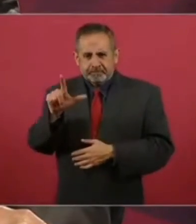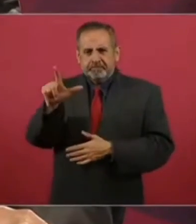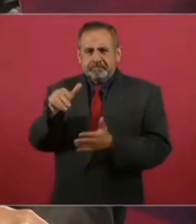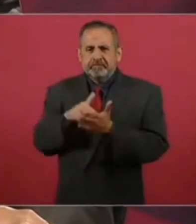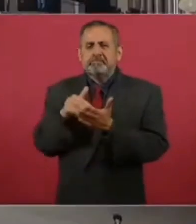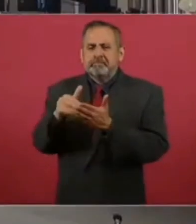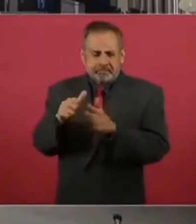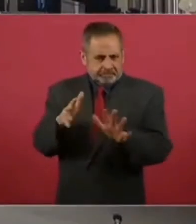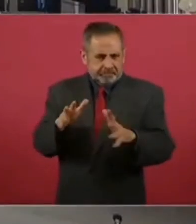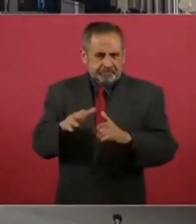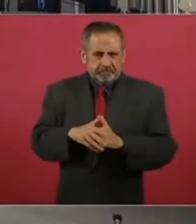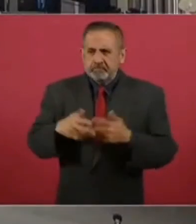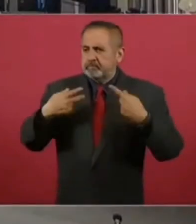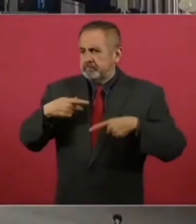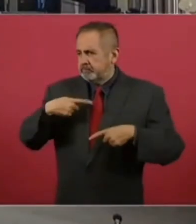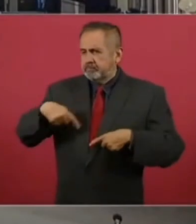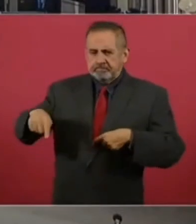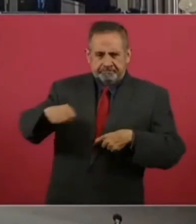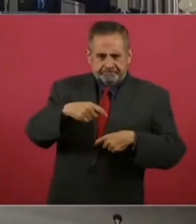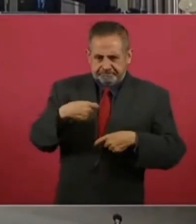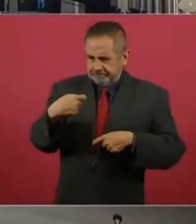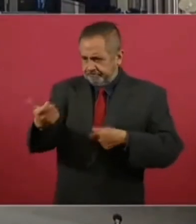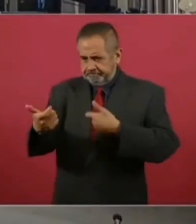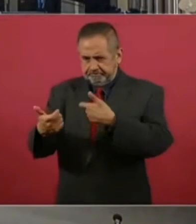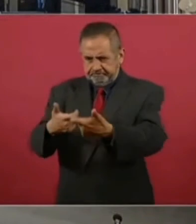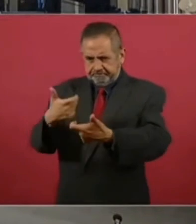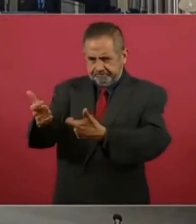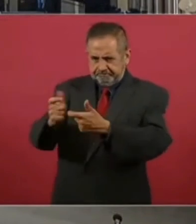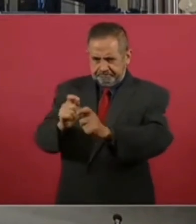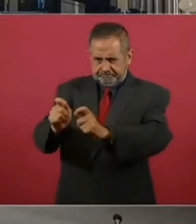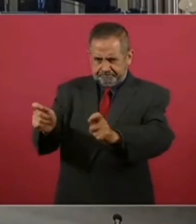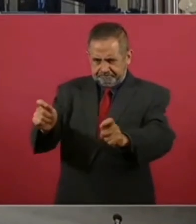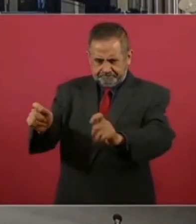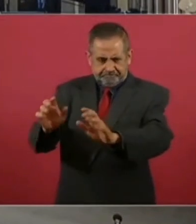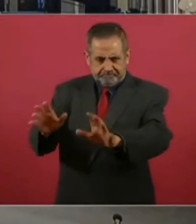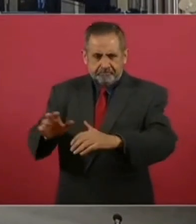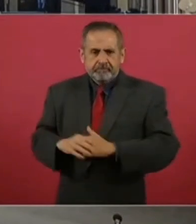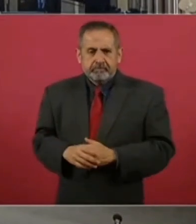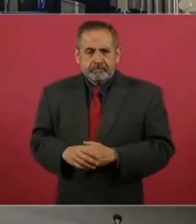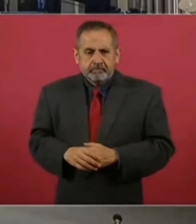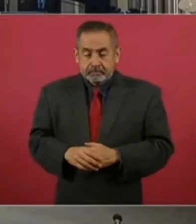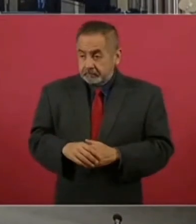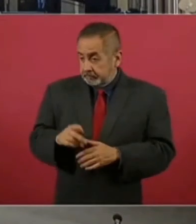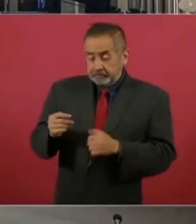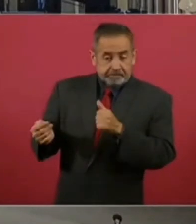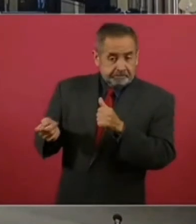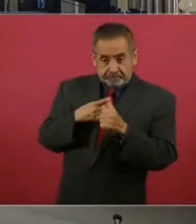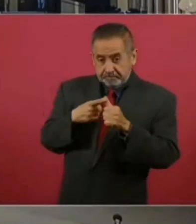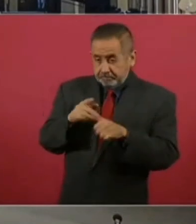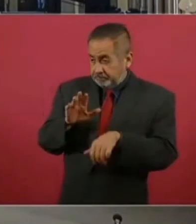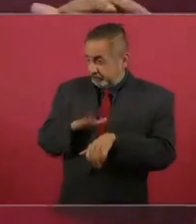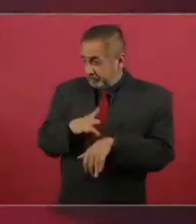millones de beneficiarios. Entonces, se consolida